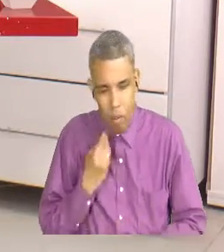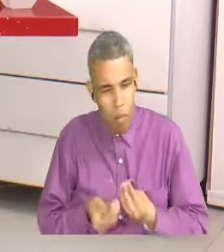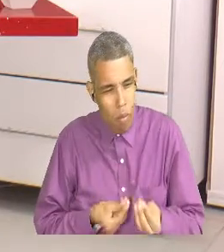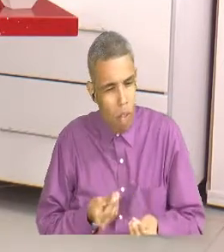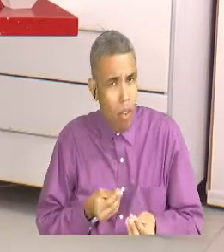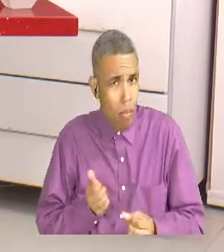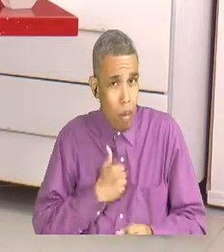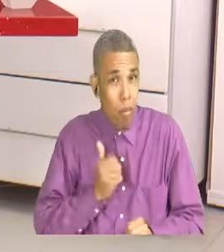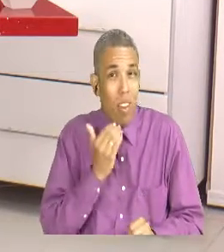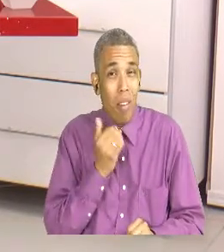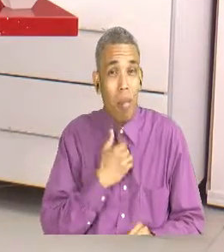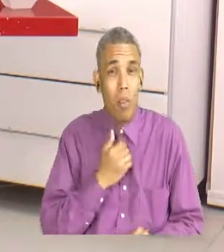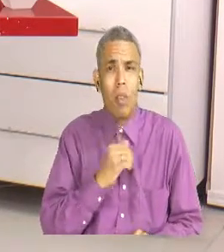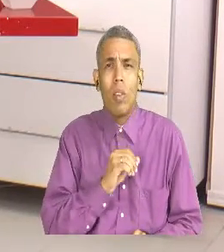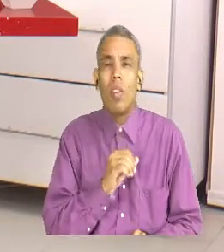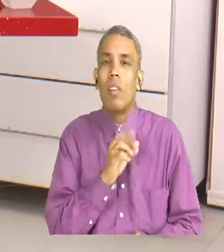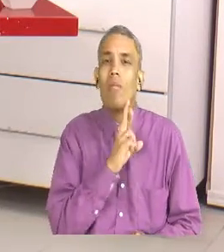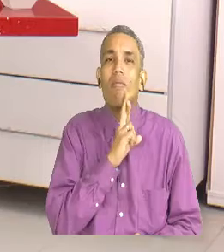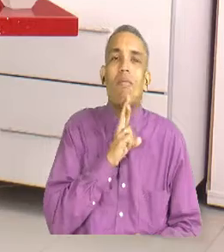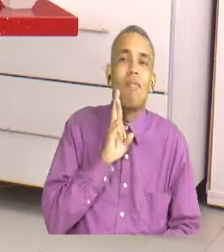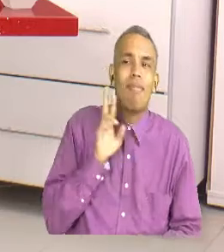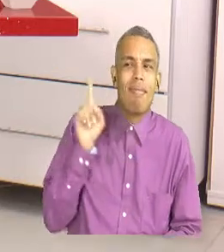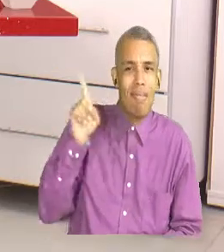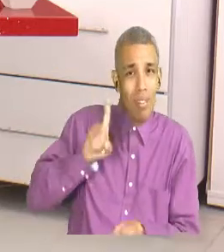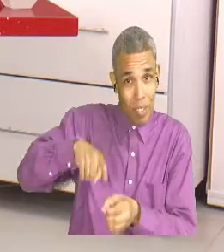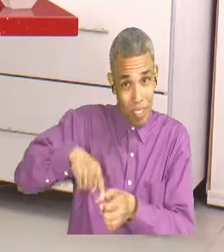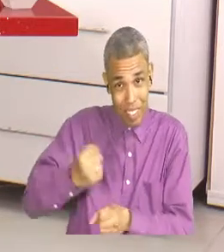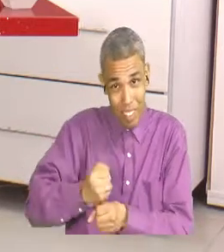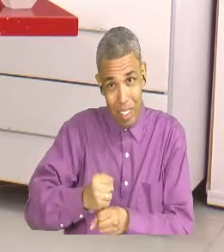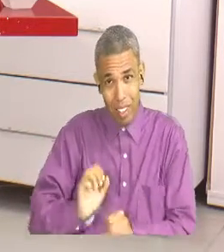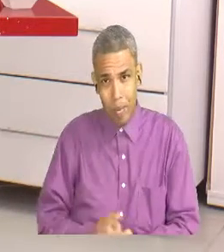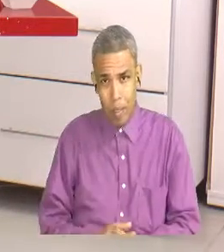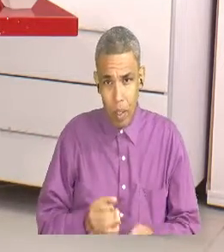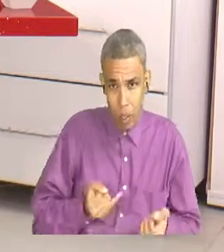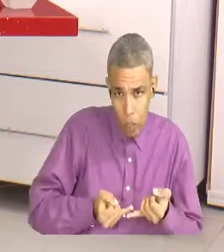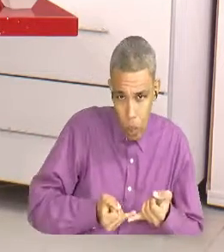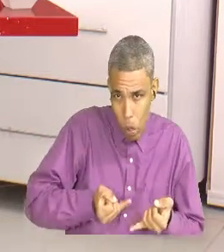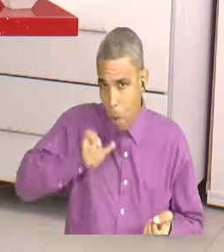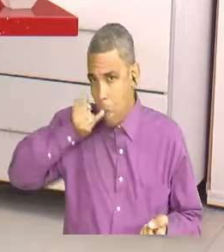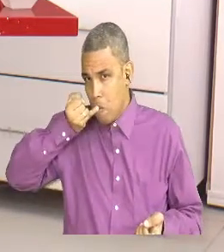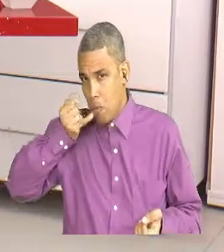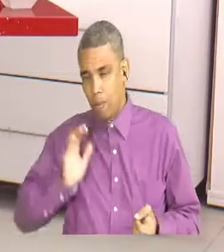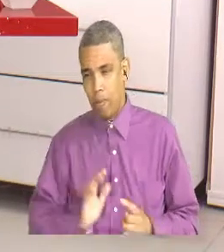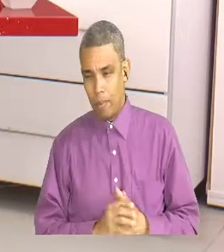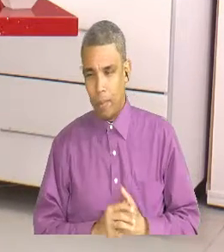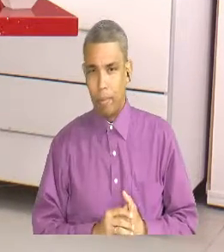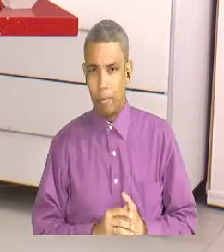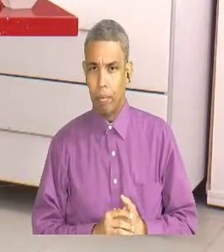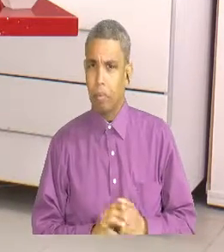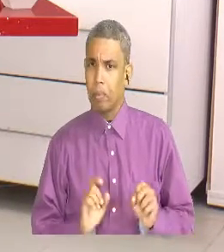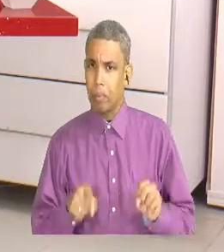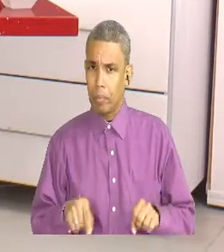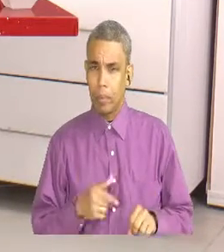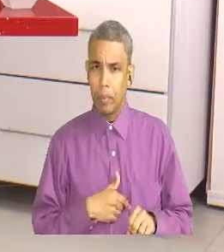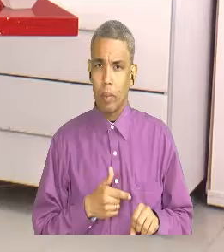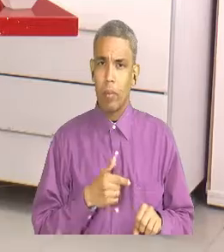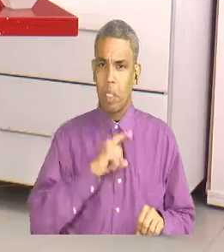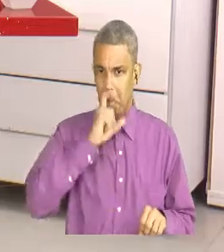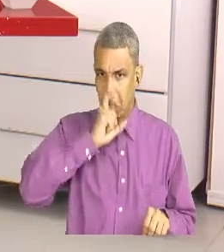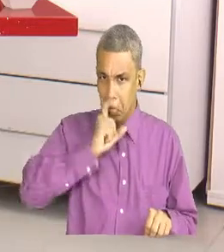hicimos una vez acá, que iba sobre una pasta también, un medallón de res con sí, tocineta, iba con una base de